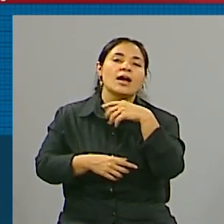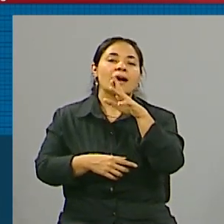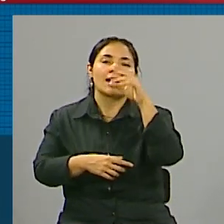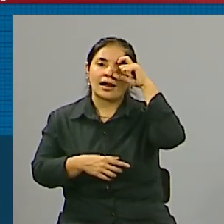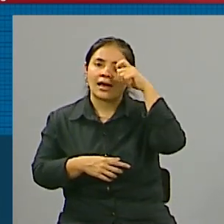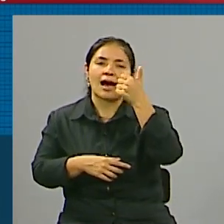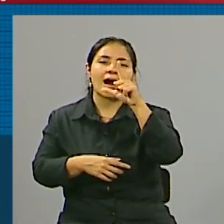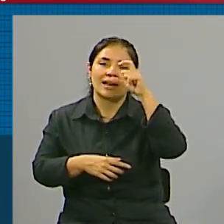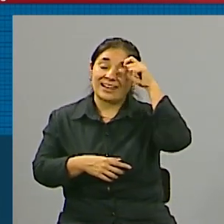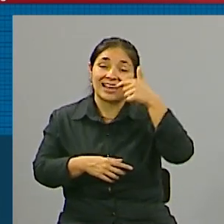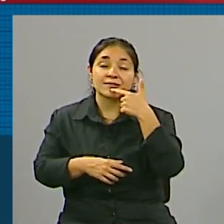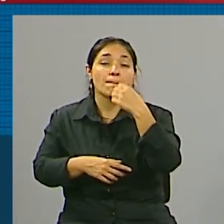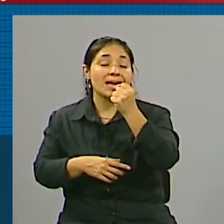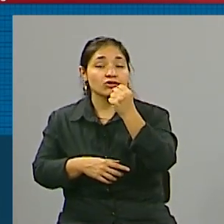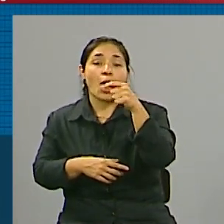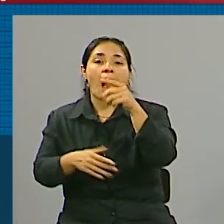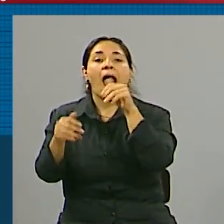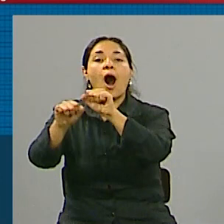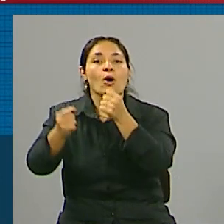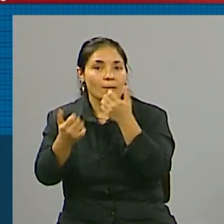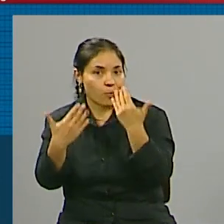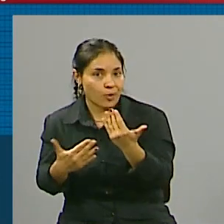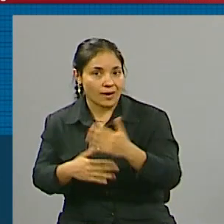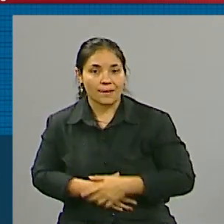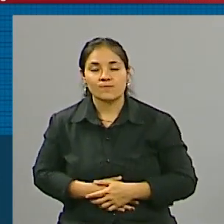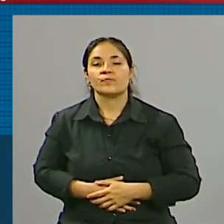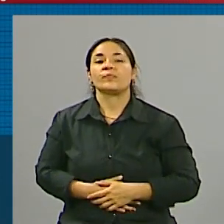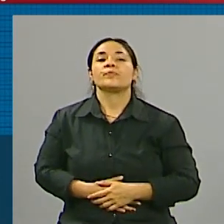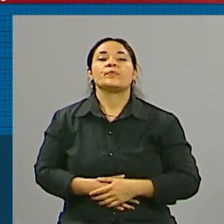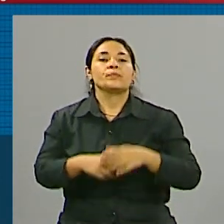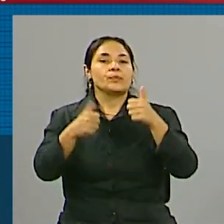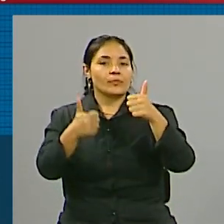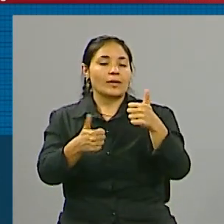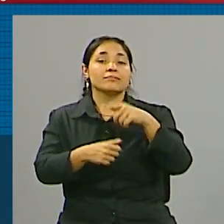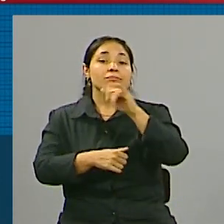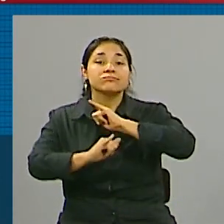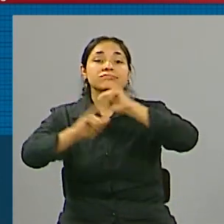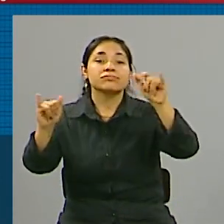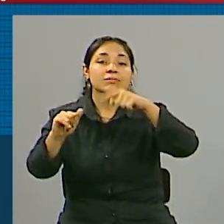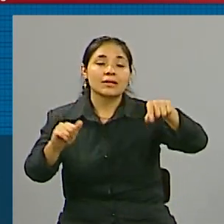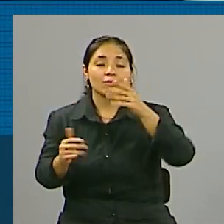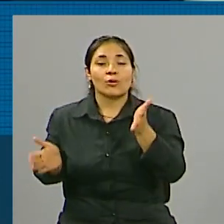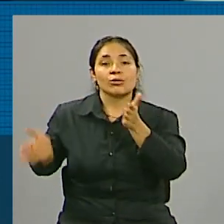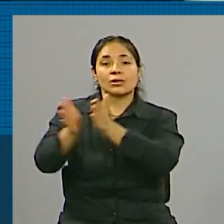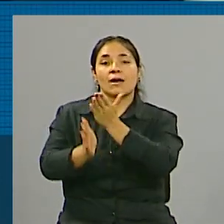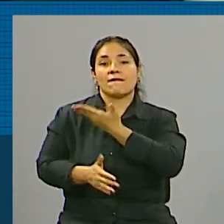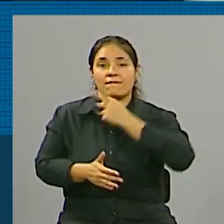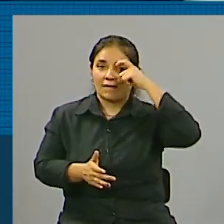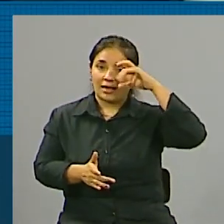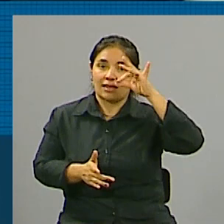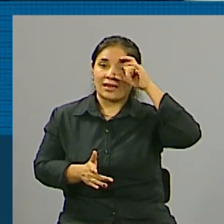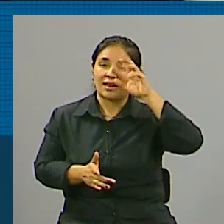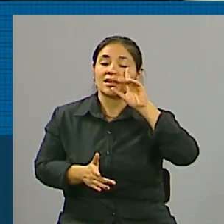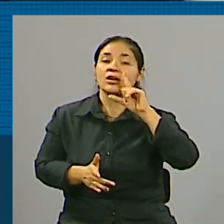reservas que la Argentina. Federico, nos vamos a ir a una pausa. Les cuento a quienes están ahí del otro lado que estamos con Federico Cyrulnik, economista